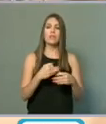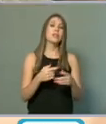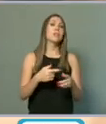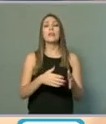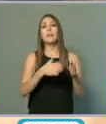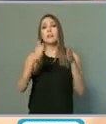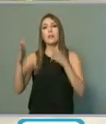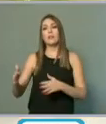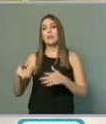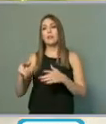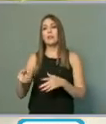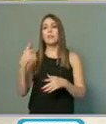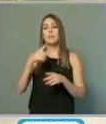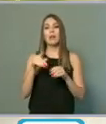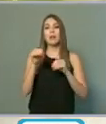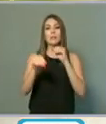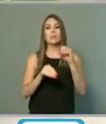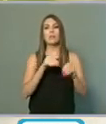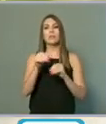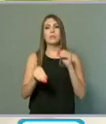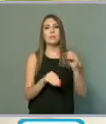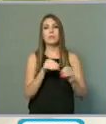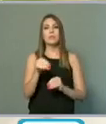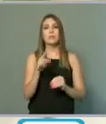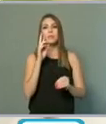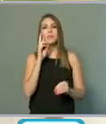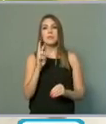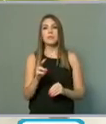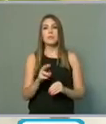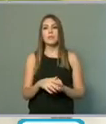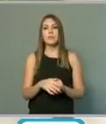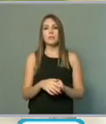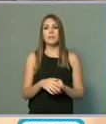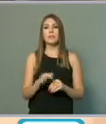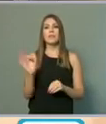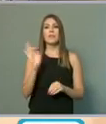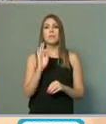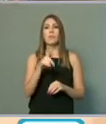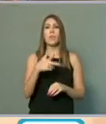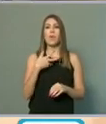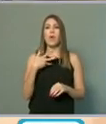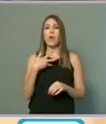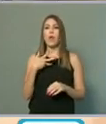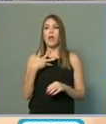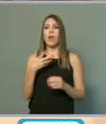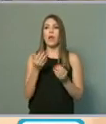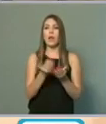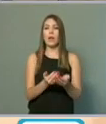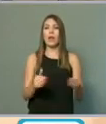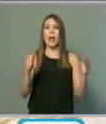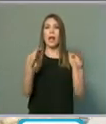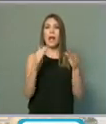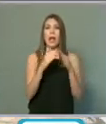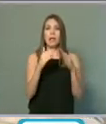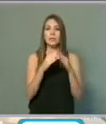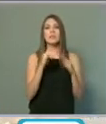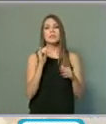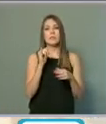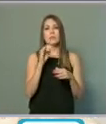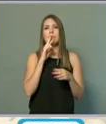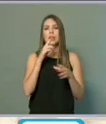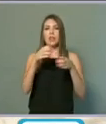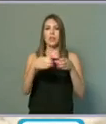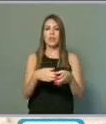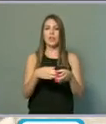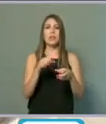a montar, que se alcance a ver allá en casita. Si tenemos un aro en casita, sería lo ideal. Si no, recuerden, yo